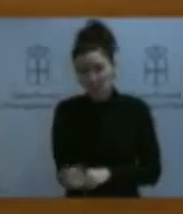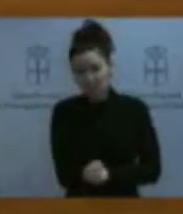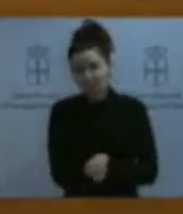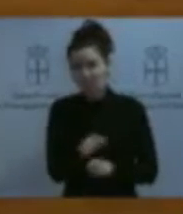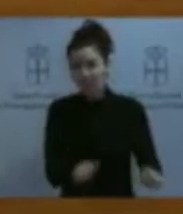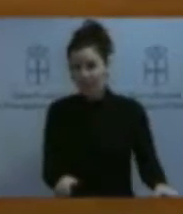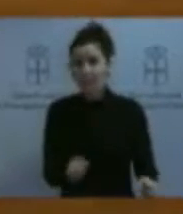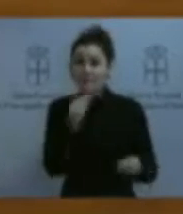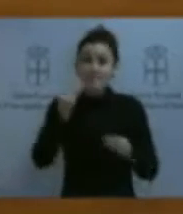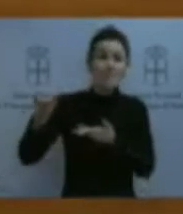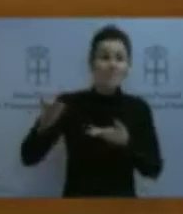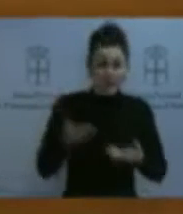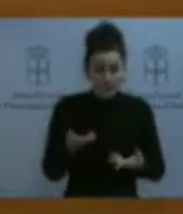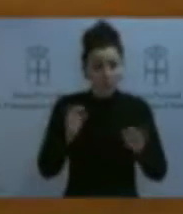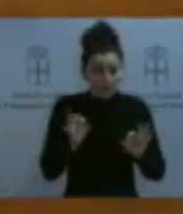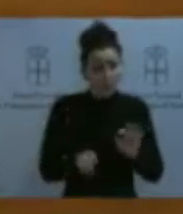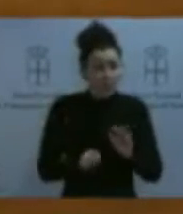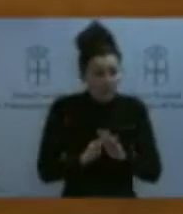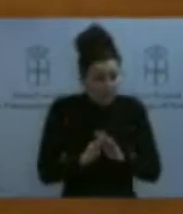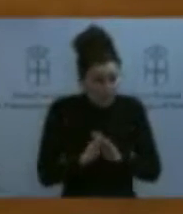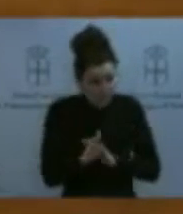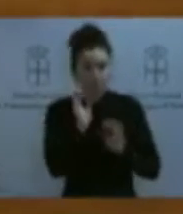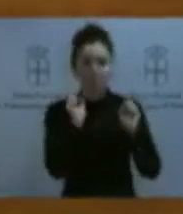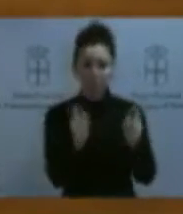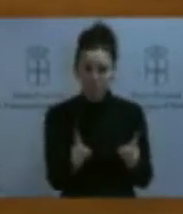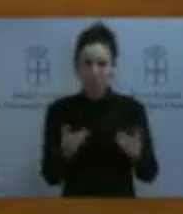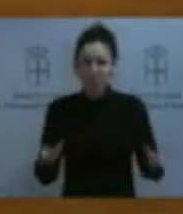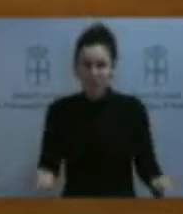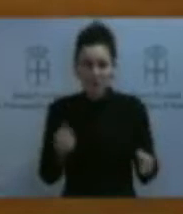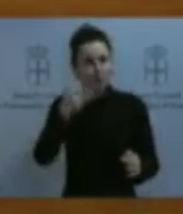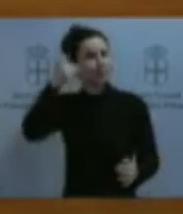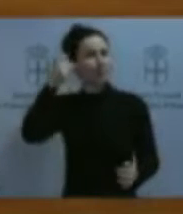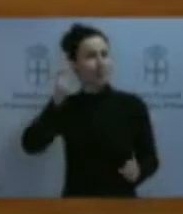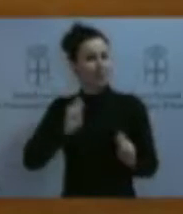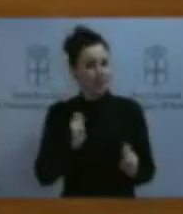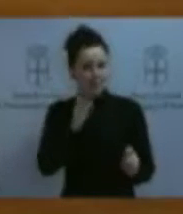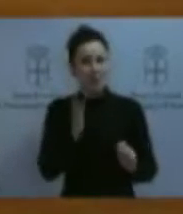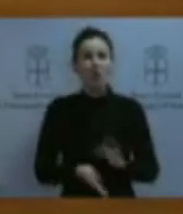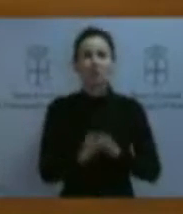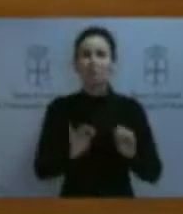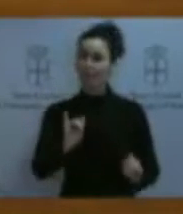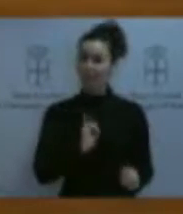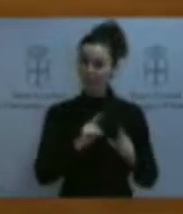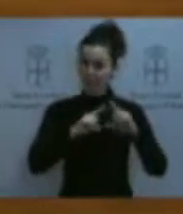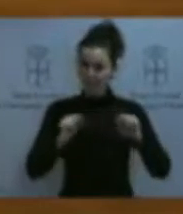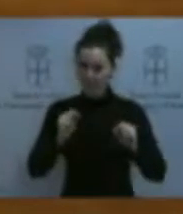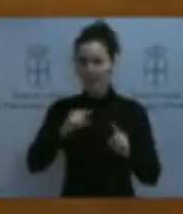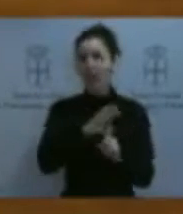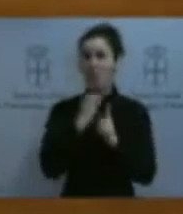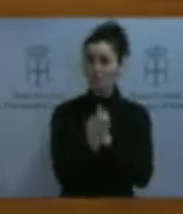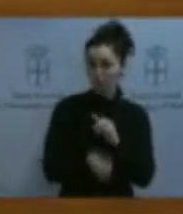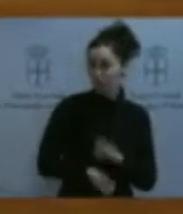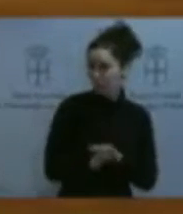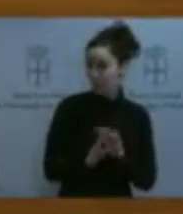y sentámonos orgullosos de ellos, ¿no? De que siga manteniendo la asturianía, de que siga manteniendo el nombre de Asturias y el